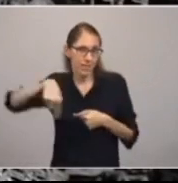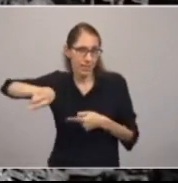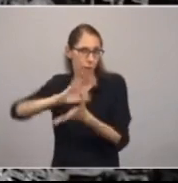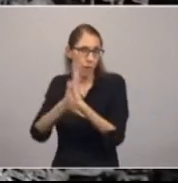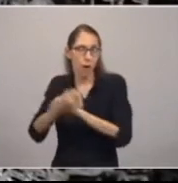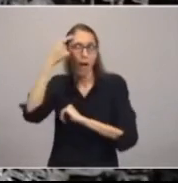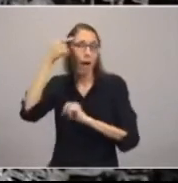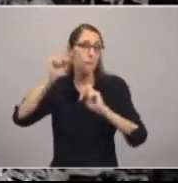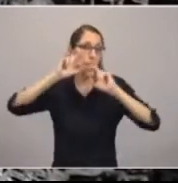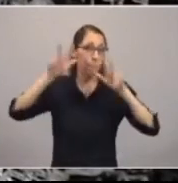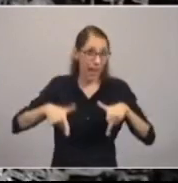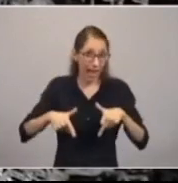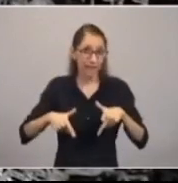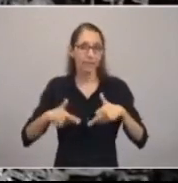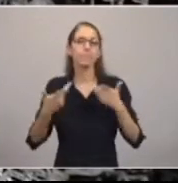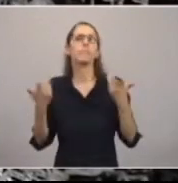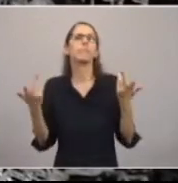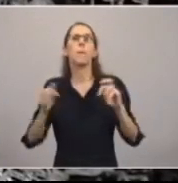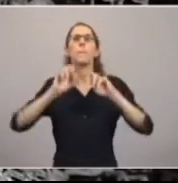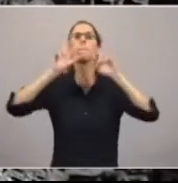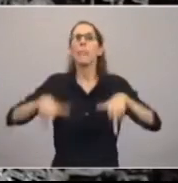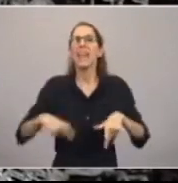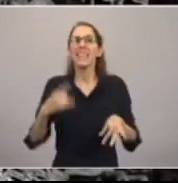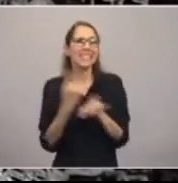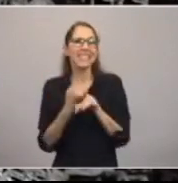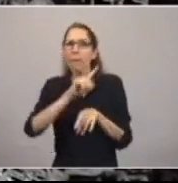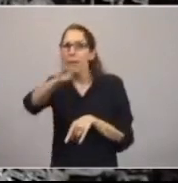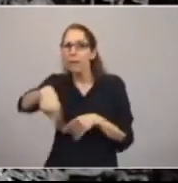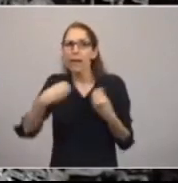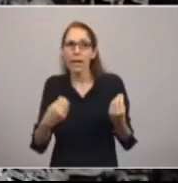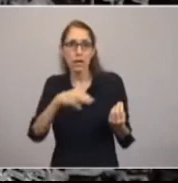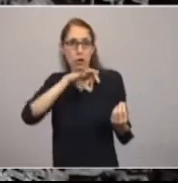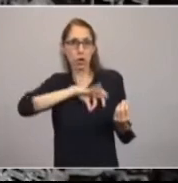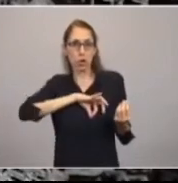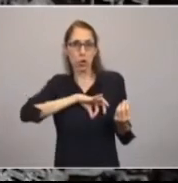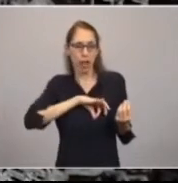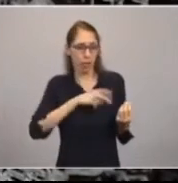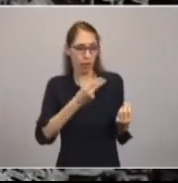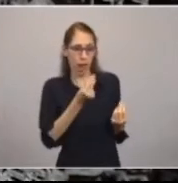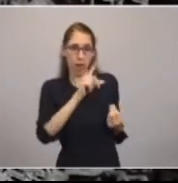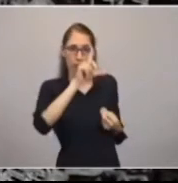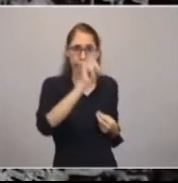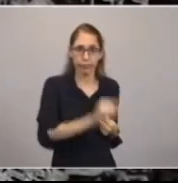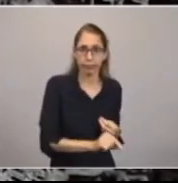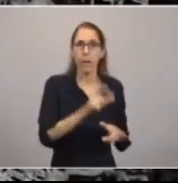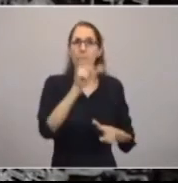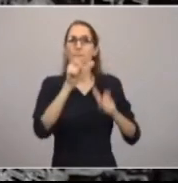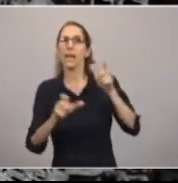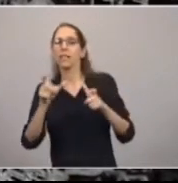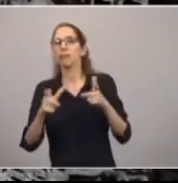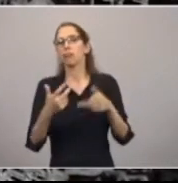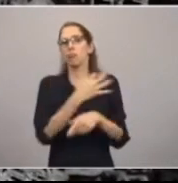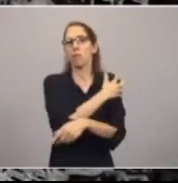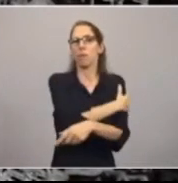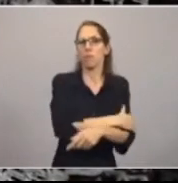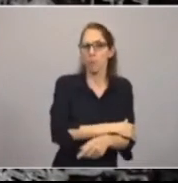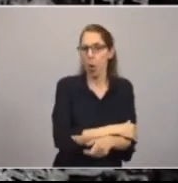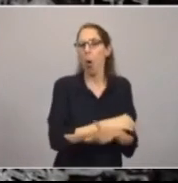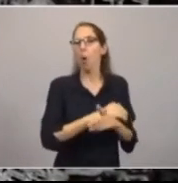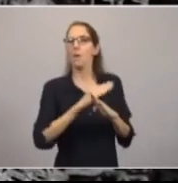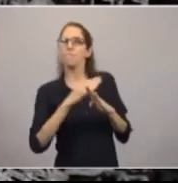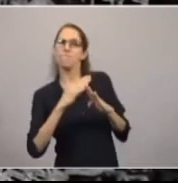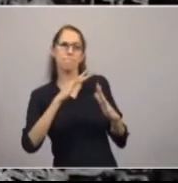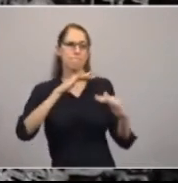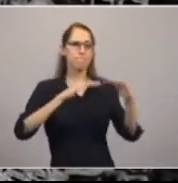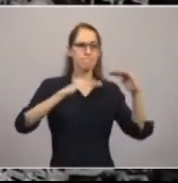estos planes lo que generan de manera inmediata es una reducción de los ingresos de los sectores medios, de los sectores